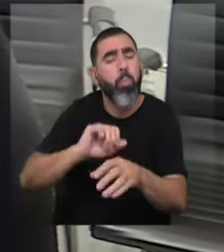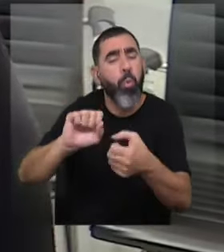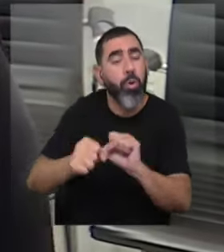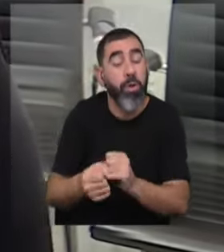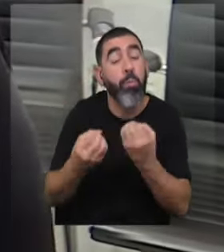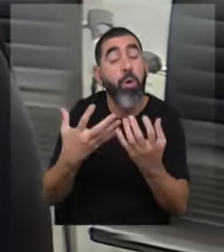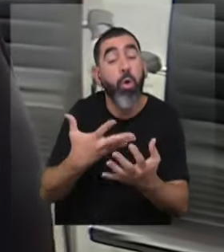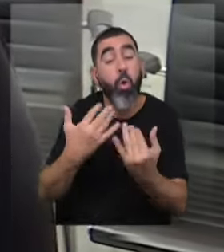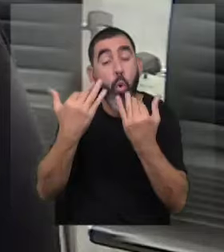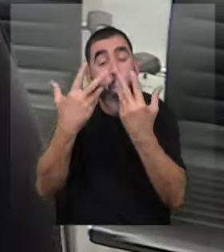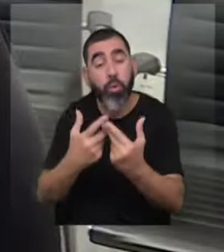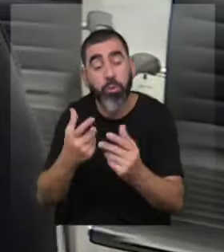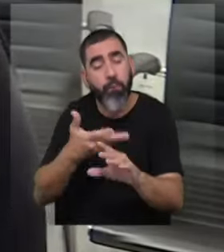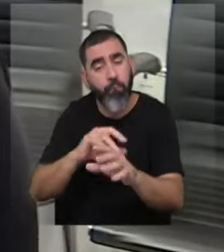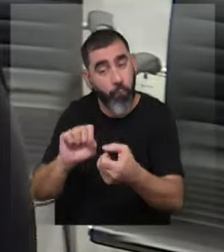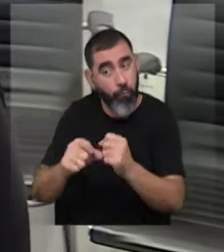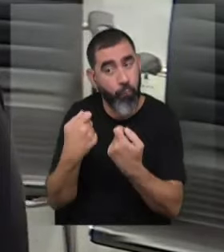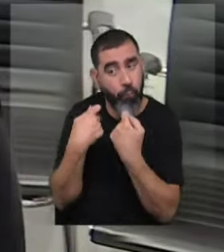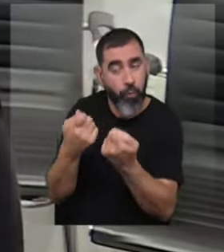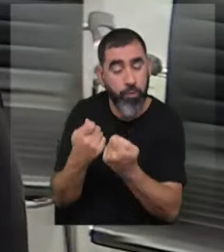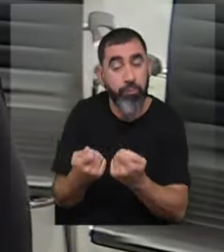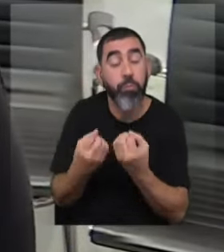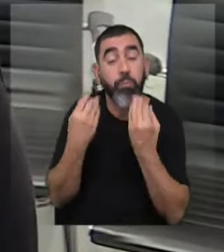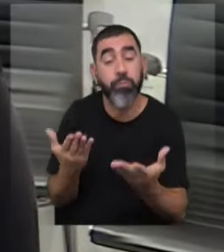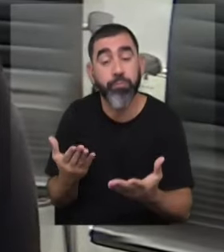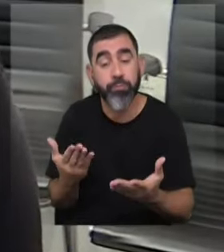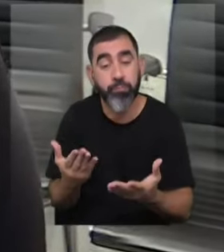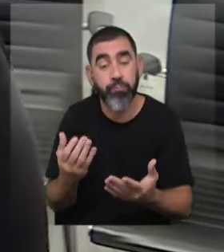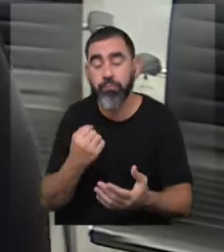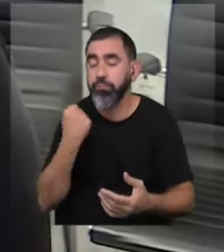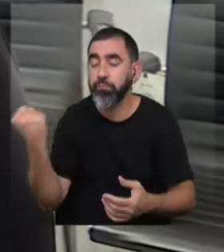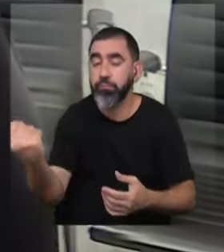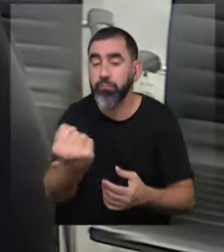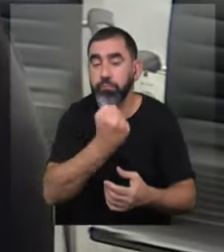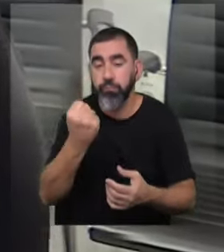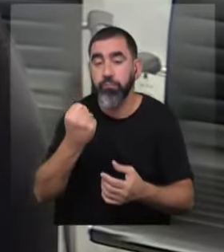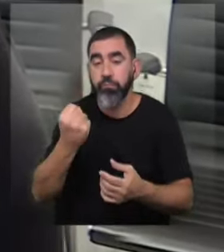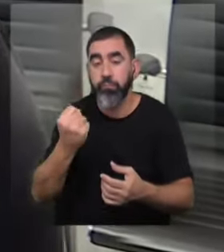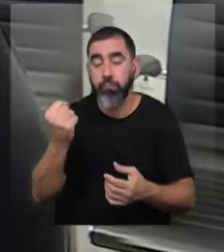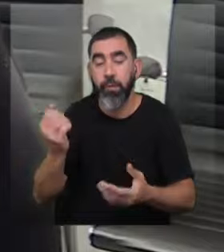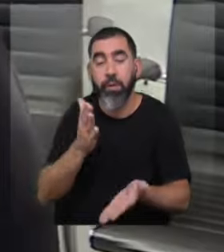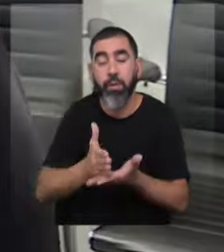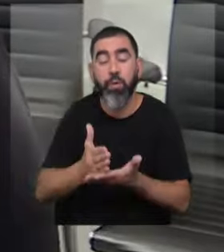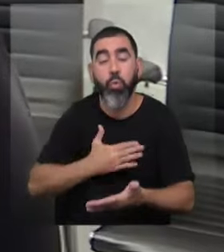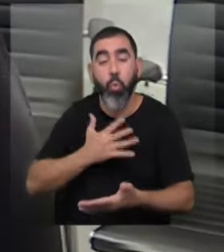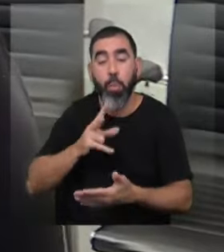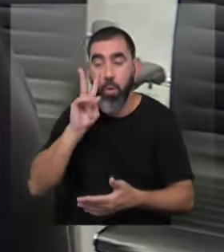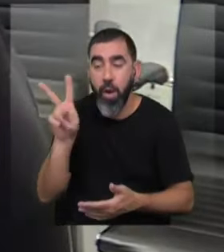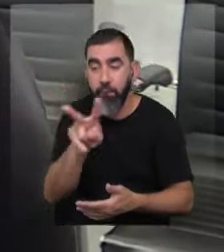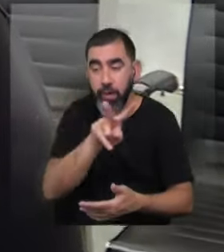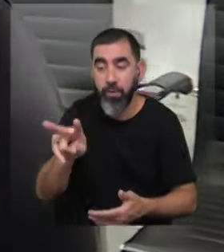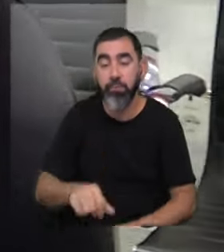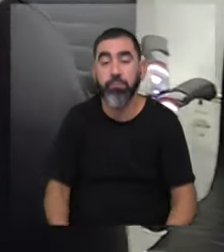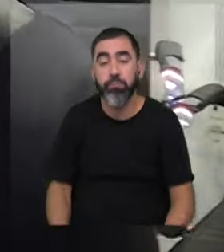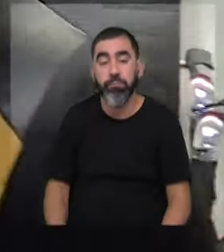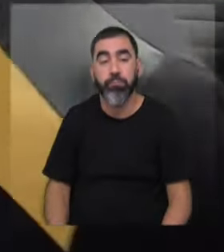la organización también es un esfuerzo, porque consideramos que es imprescindible recuperar el derecho humano a ver. Gracias, Estela.